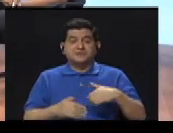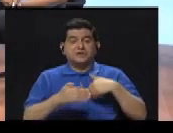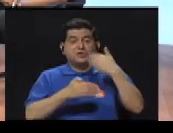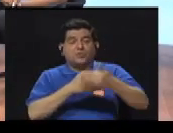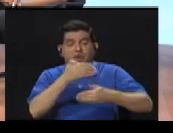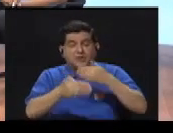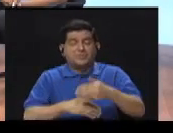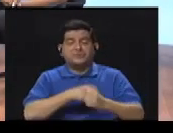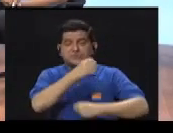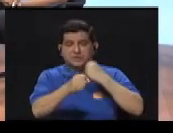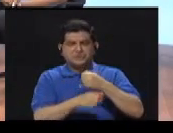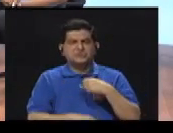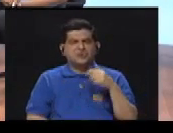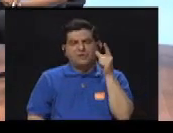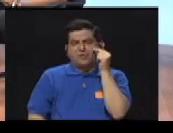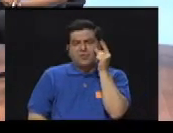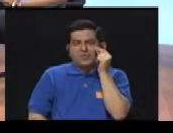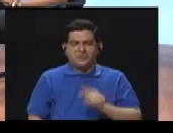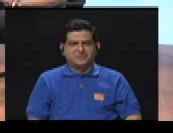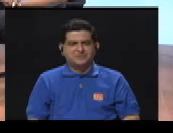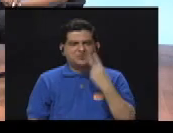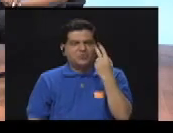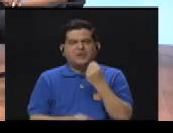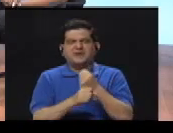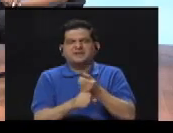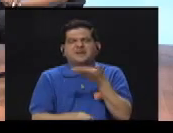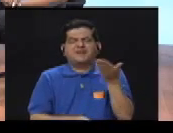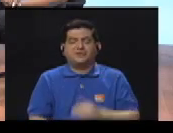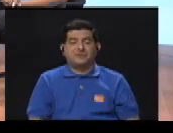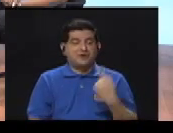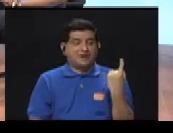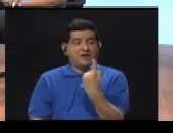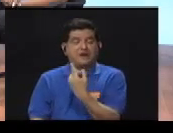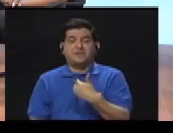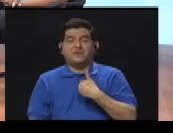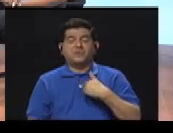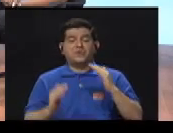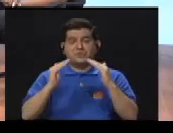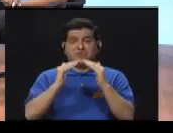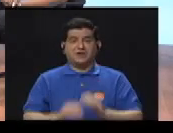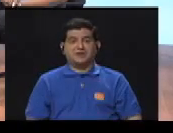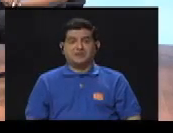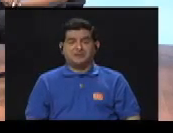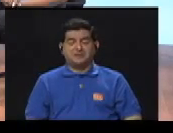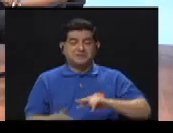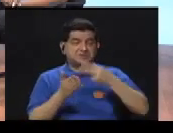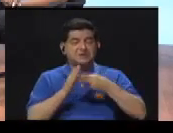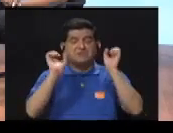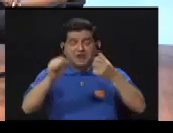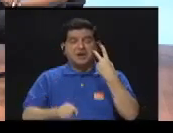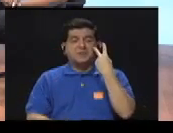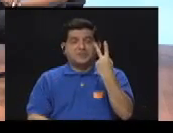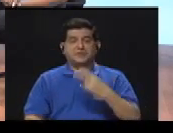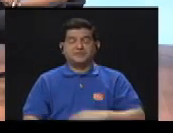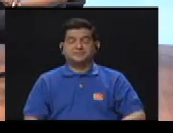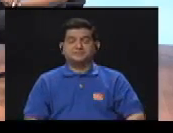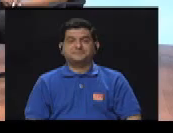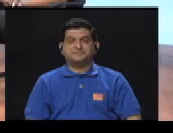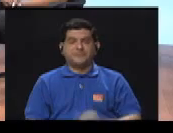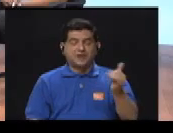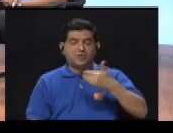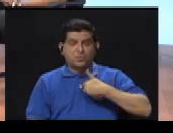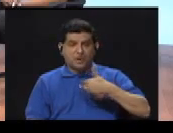vez con el paso de los años les dé curiosidad de ver qué habíamos hecho, y cada uno lo tiene en su casa, así que en cualquier momento lo verán.